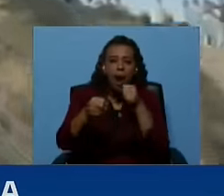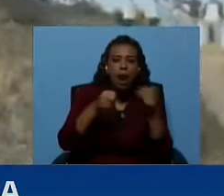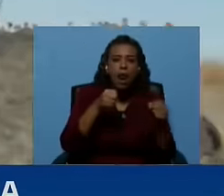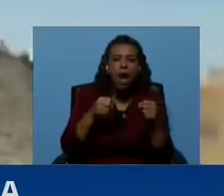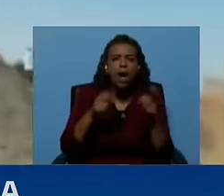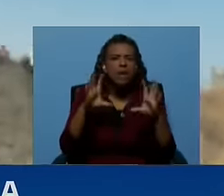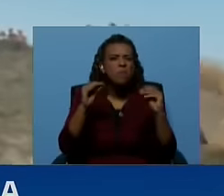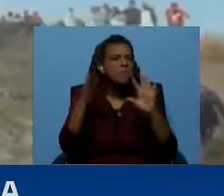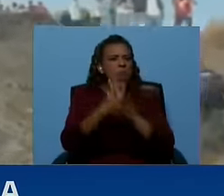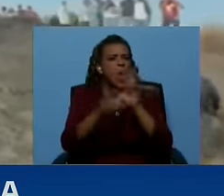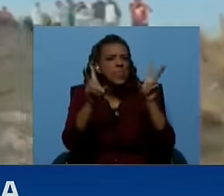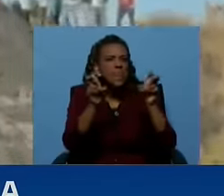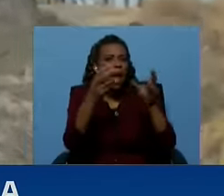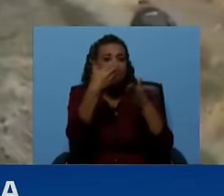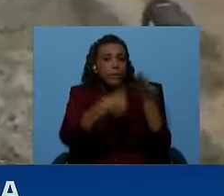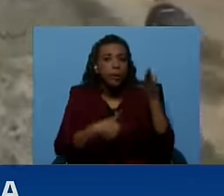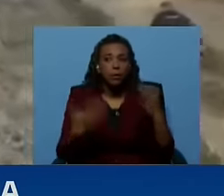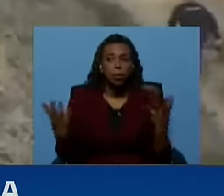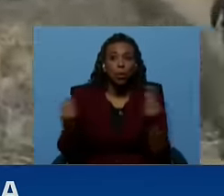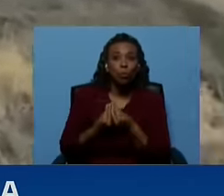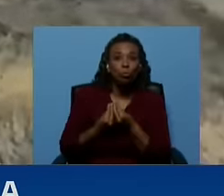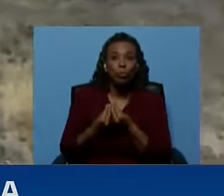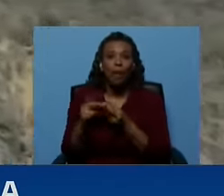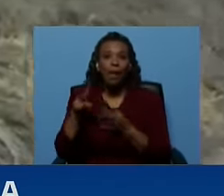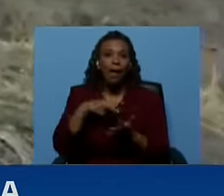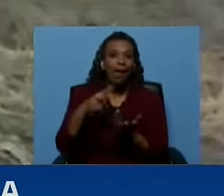hablaba puedes caminar y